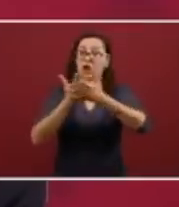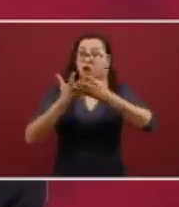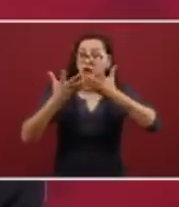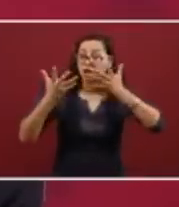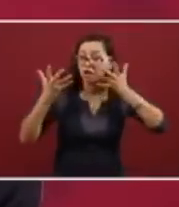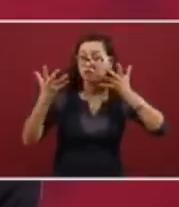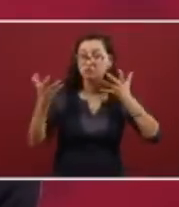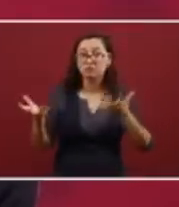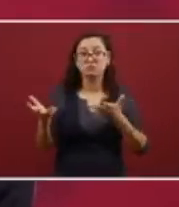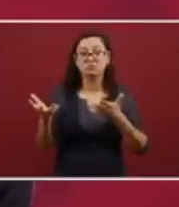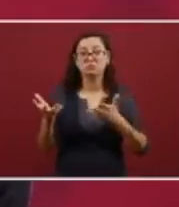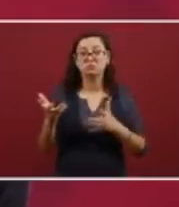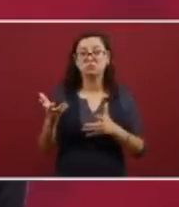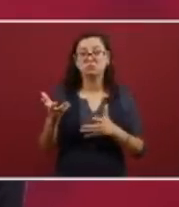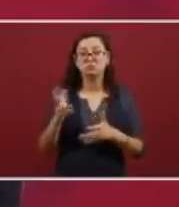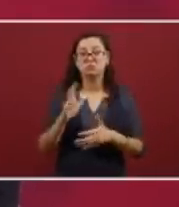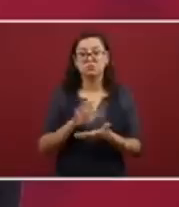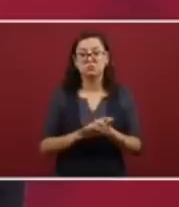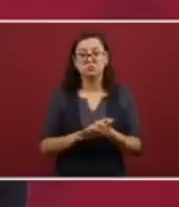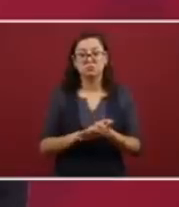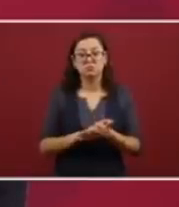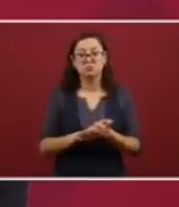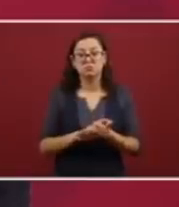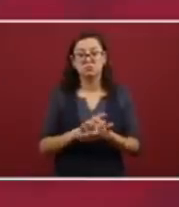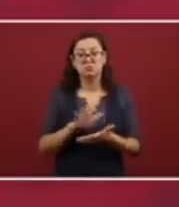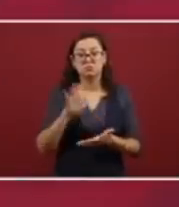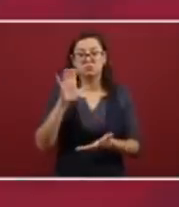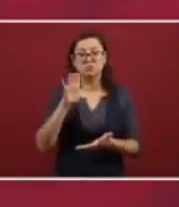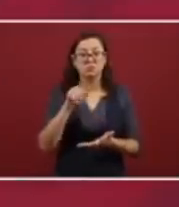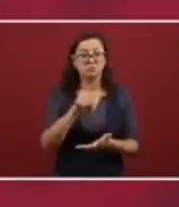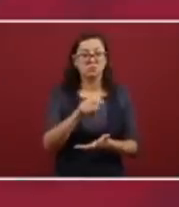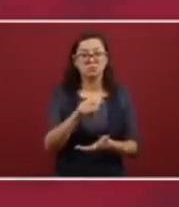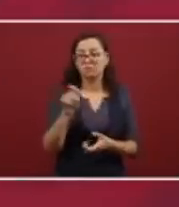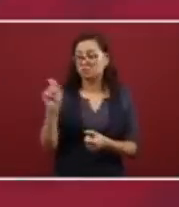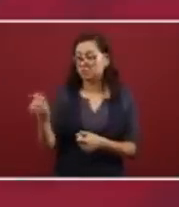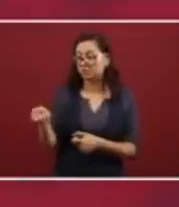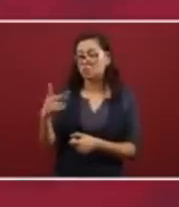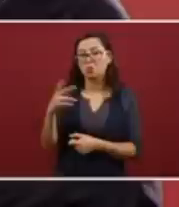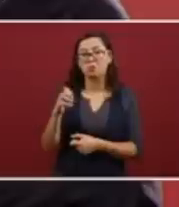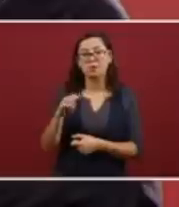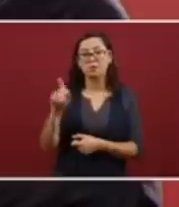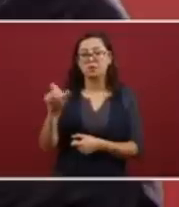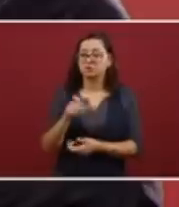la mayoría le compro a pemex